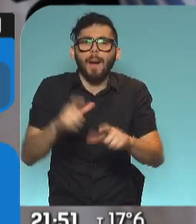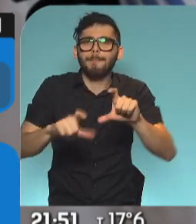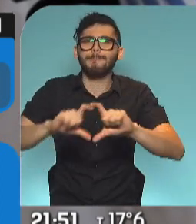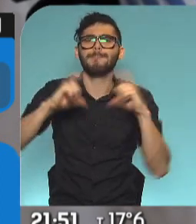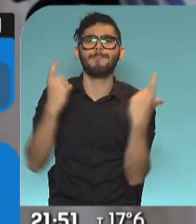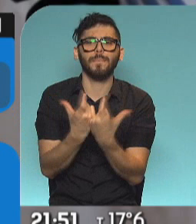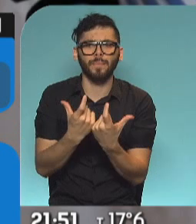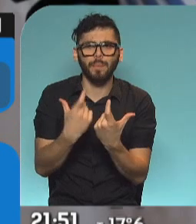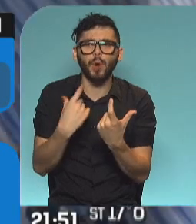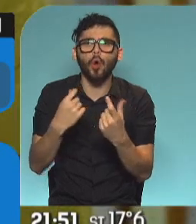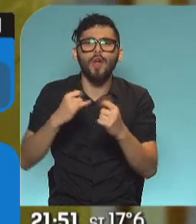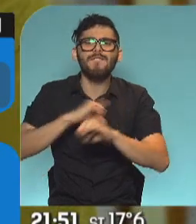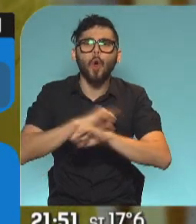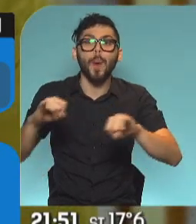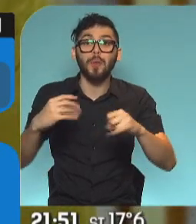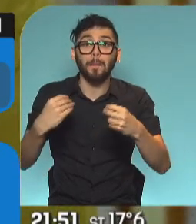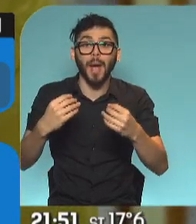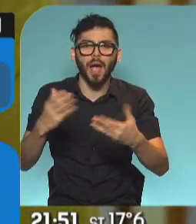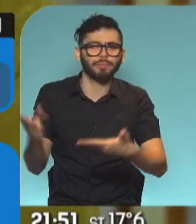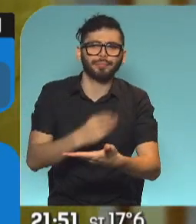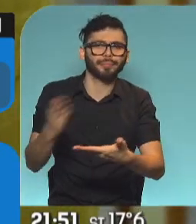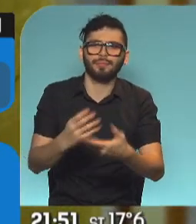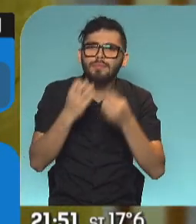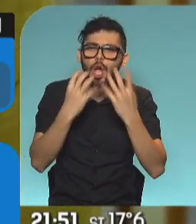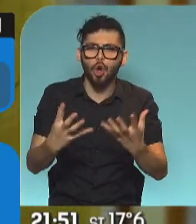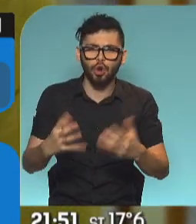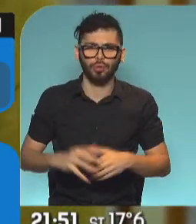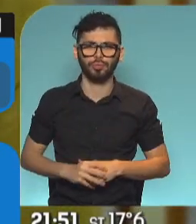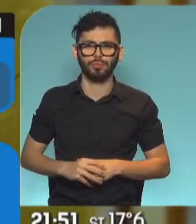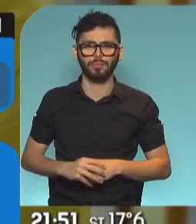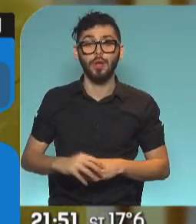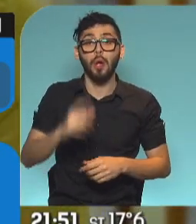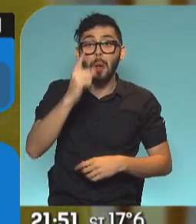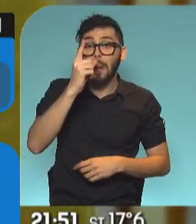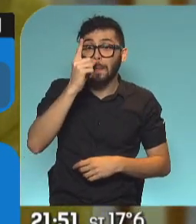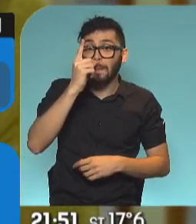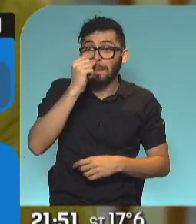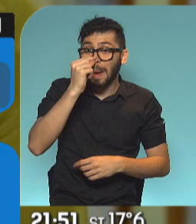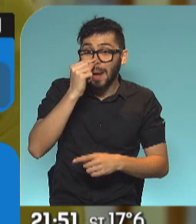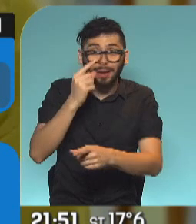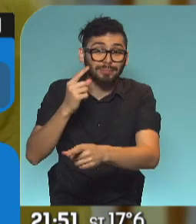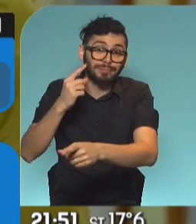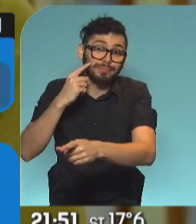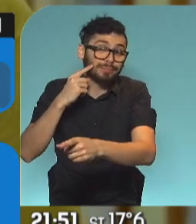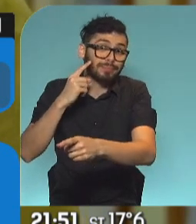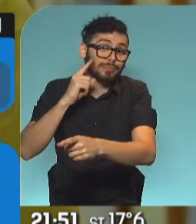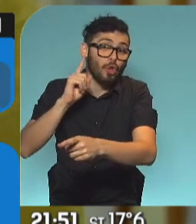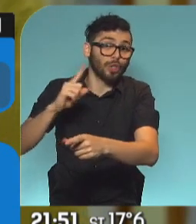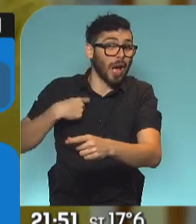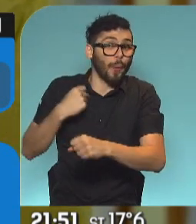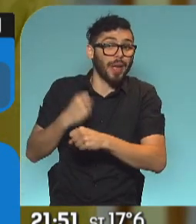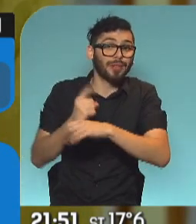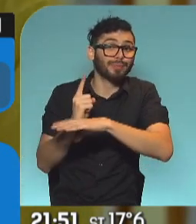apoyo productivo y económico. Mi papá, que además nunca supo que yo trabajé en SAOCOM ni en CONAE porque murió un año